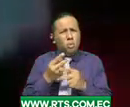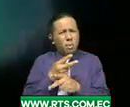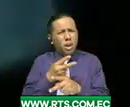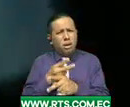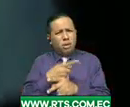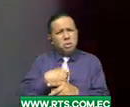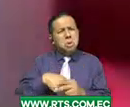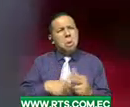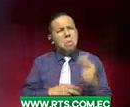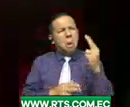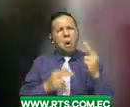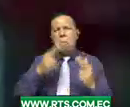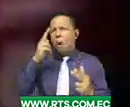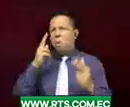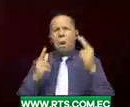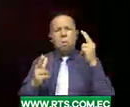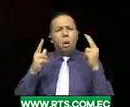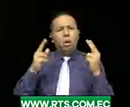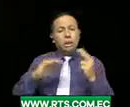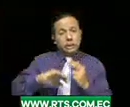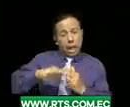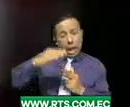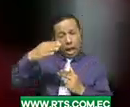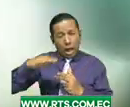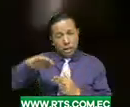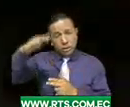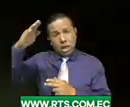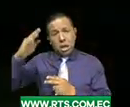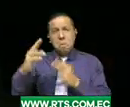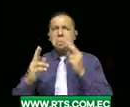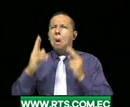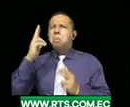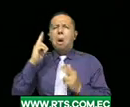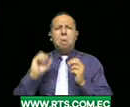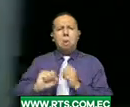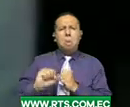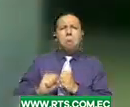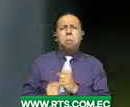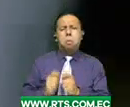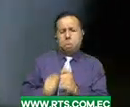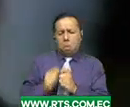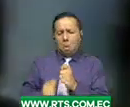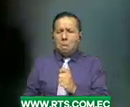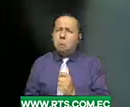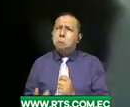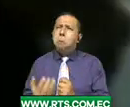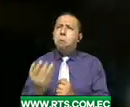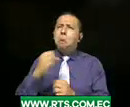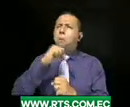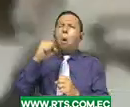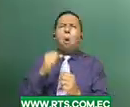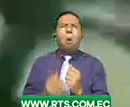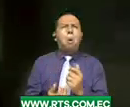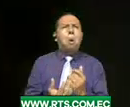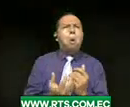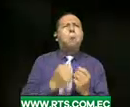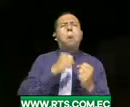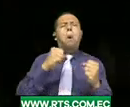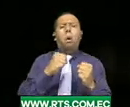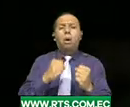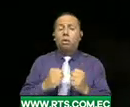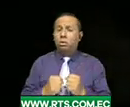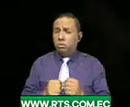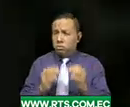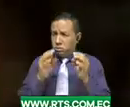lanzando pirotecnia desde lo alto del Cerro Las Cabras. La policía asegura que no hay certeza de que esas imágenes